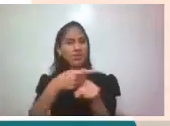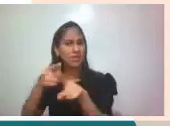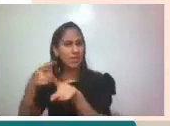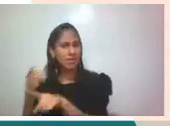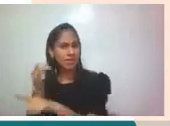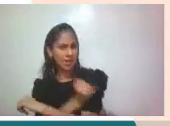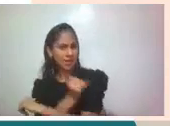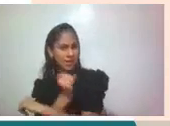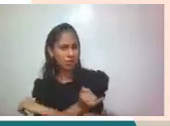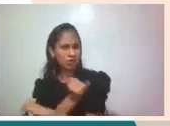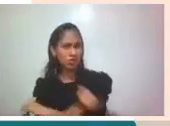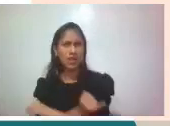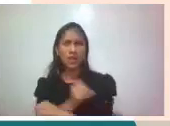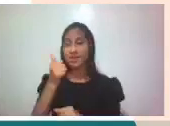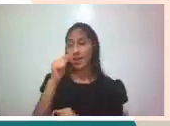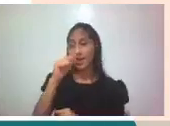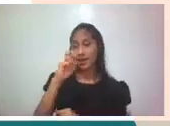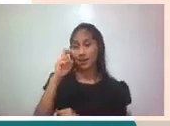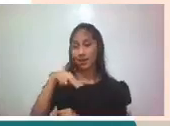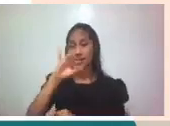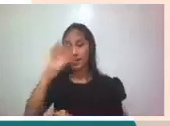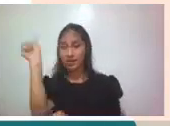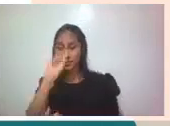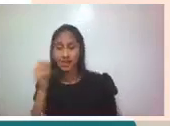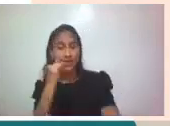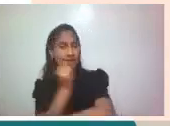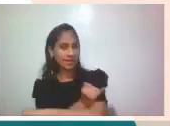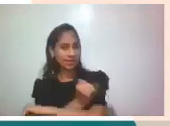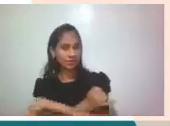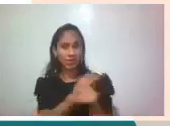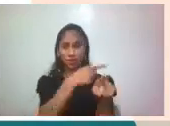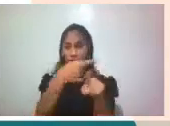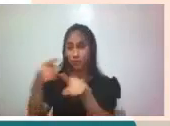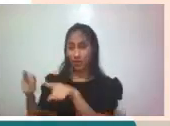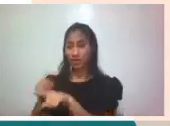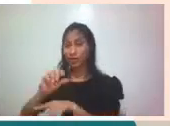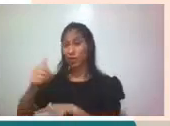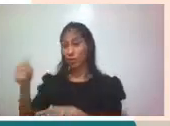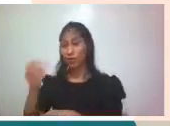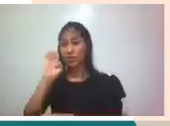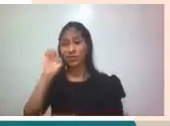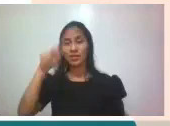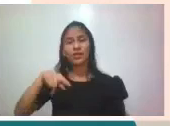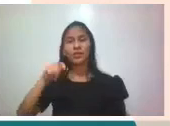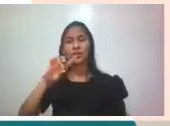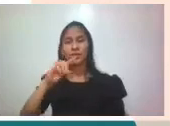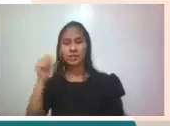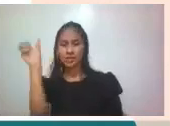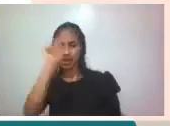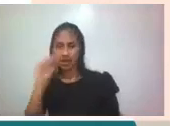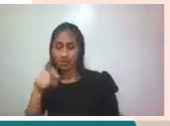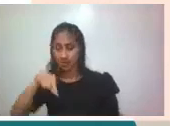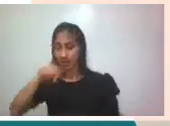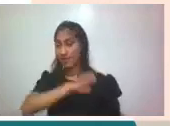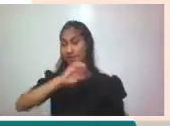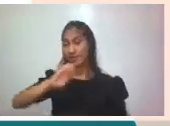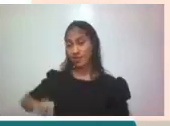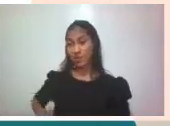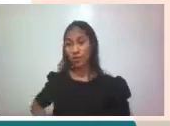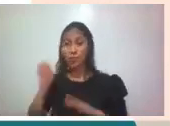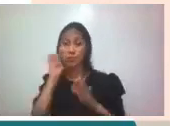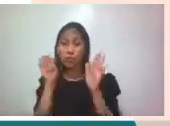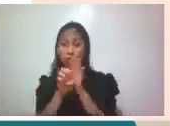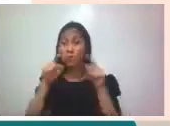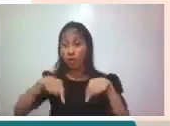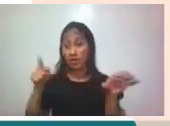estamos buscando alianzas estratégicas con otras entidades del Estado. Por ejemplo, estamos trabajando con el MIDIS a